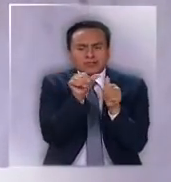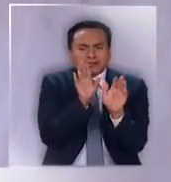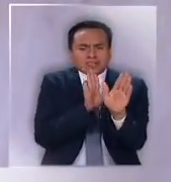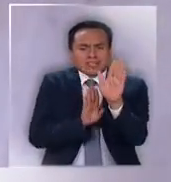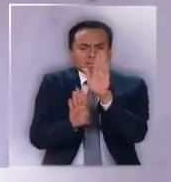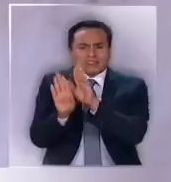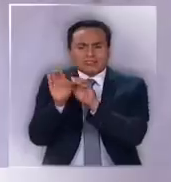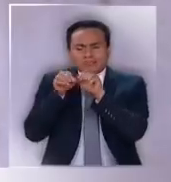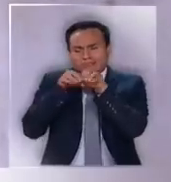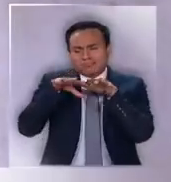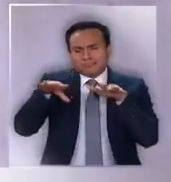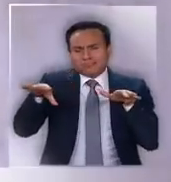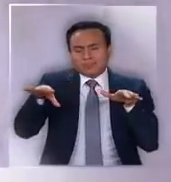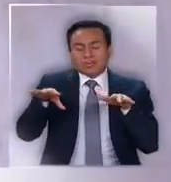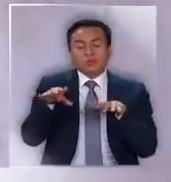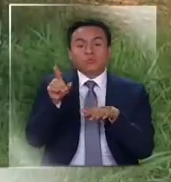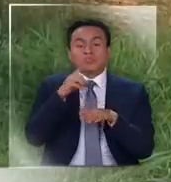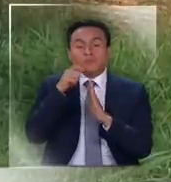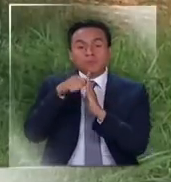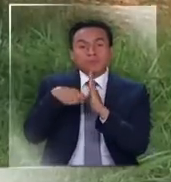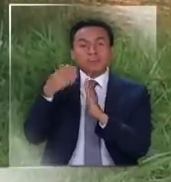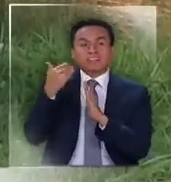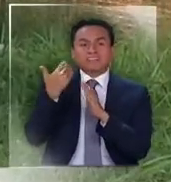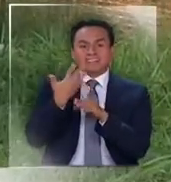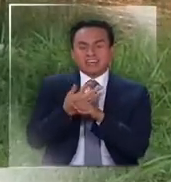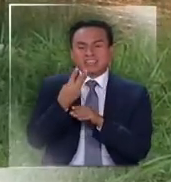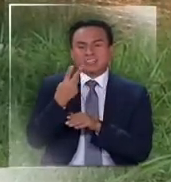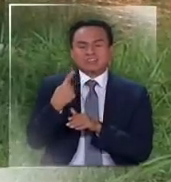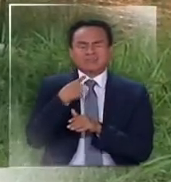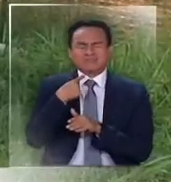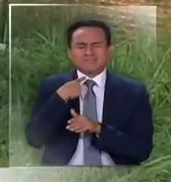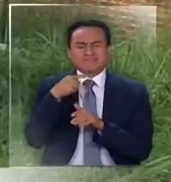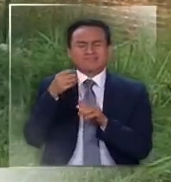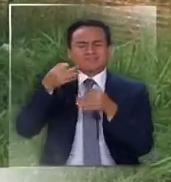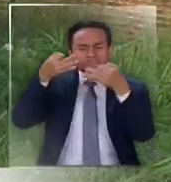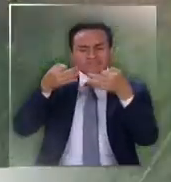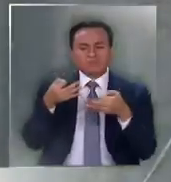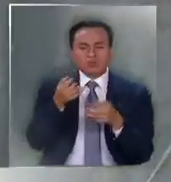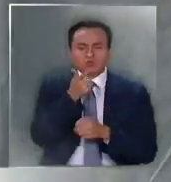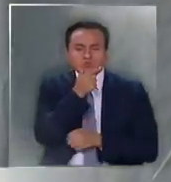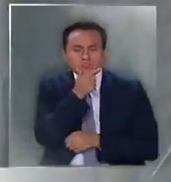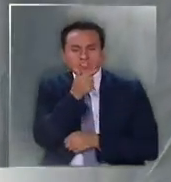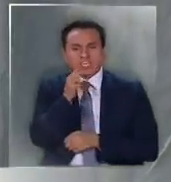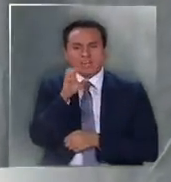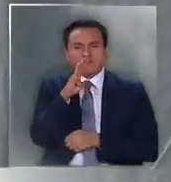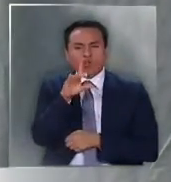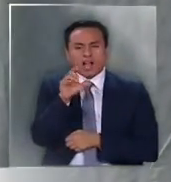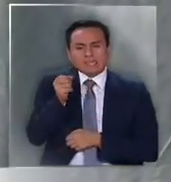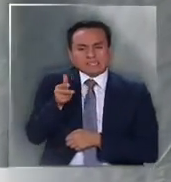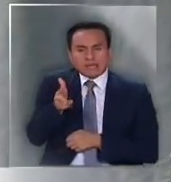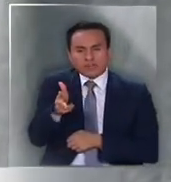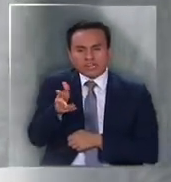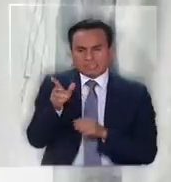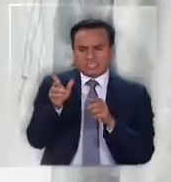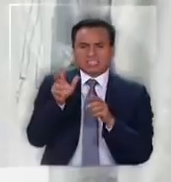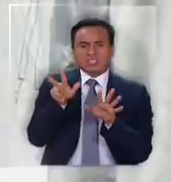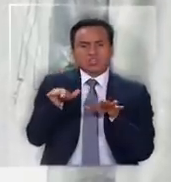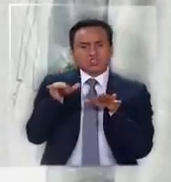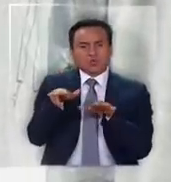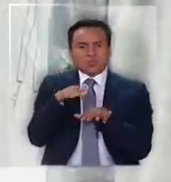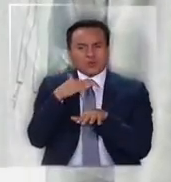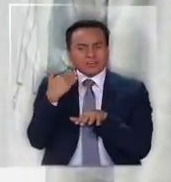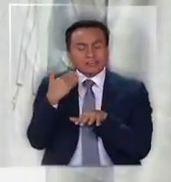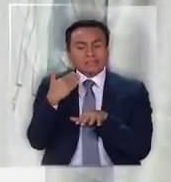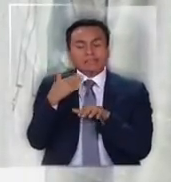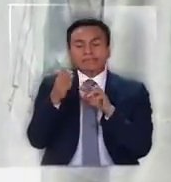evitar una epidemia. En el último mes se han registrado 32 casos confirmados o sospechosos de ébola y 18 muertes. Los casos